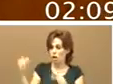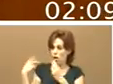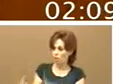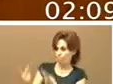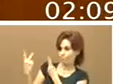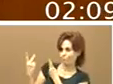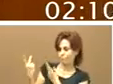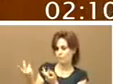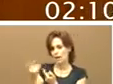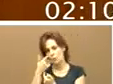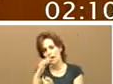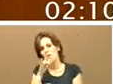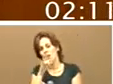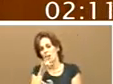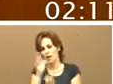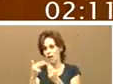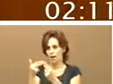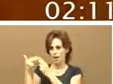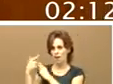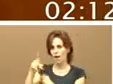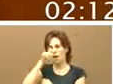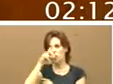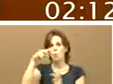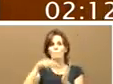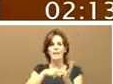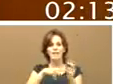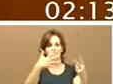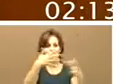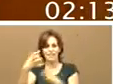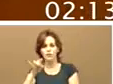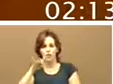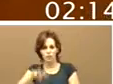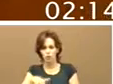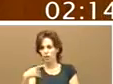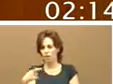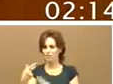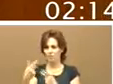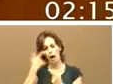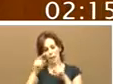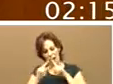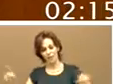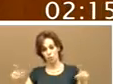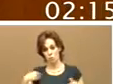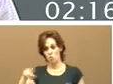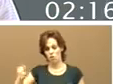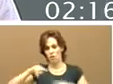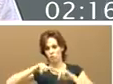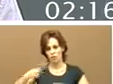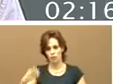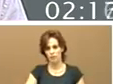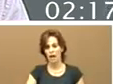nosotros ahora no nos vamos aquí a poner a revisar ni el 1714 ni otros 1700, ¿verdad, señor Escobar? Lo aceptamos en el 78.